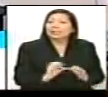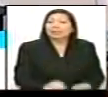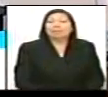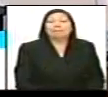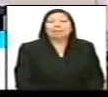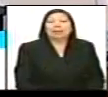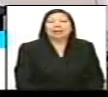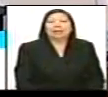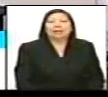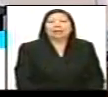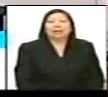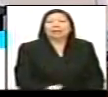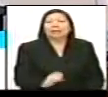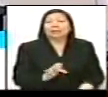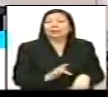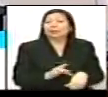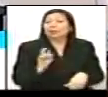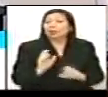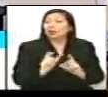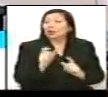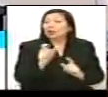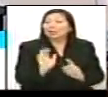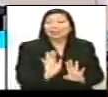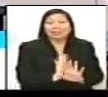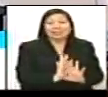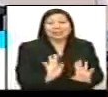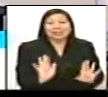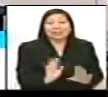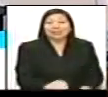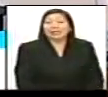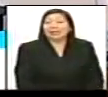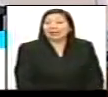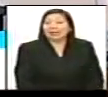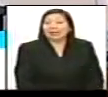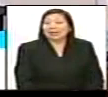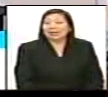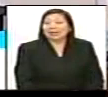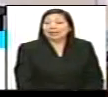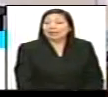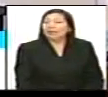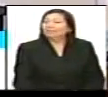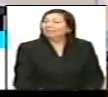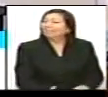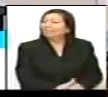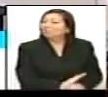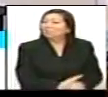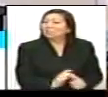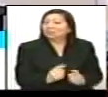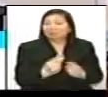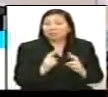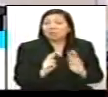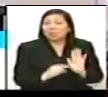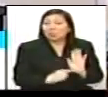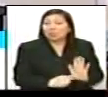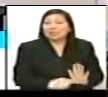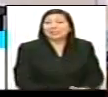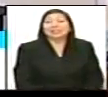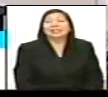que inmunidad en el caso del Congreso peruano es igual a impunidad. Creo que es algo absolutamente evidente.